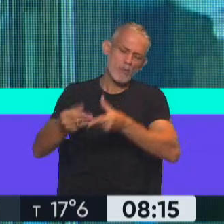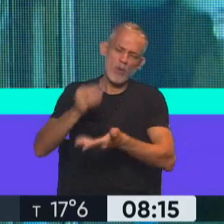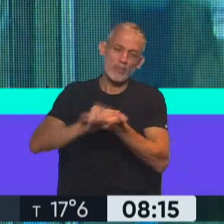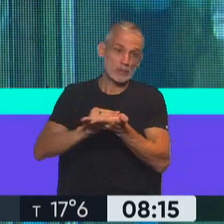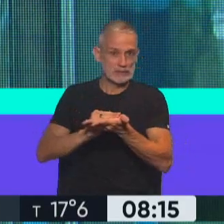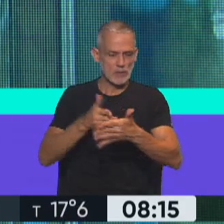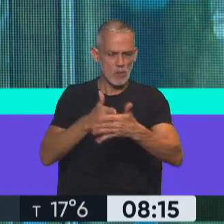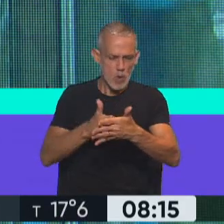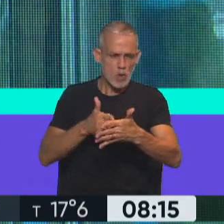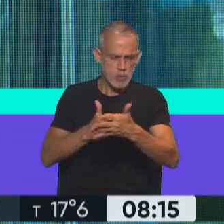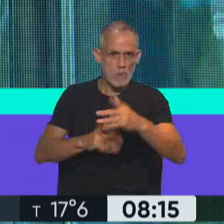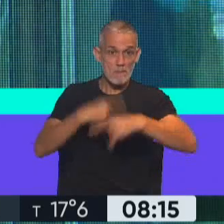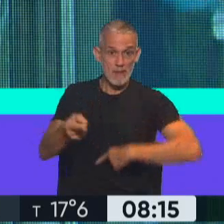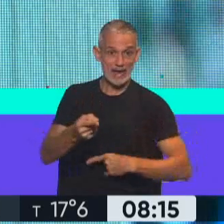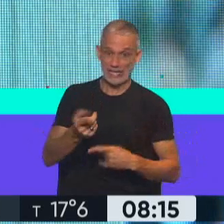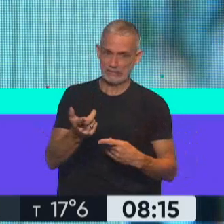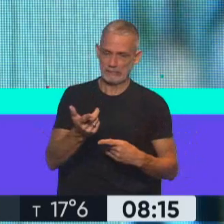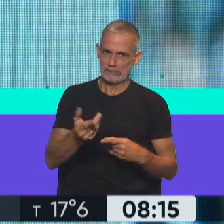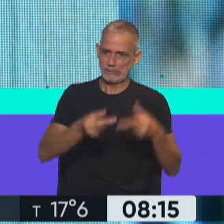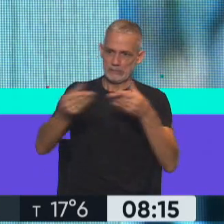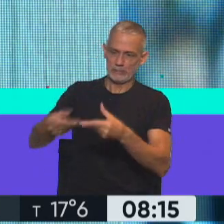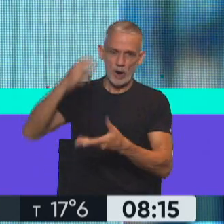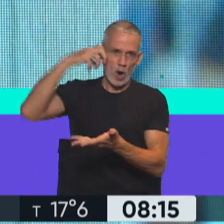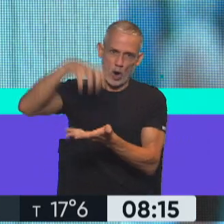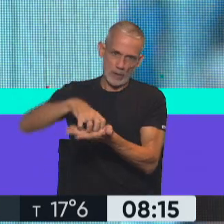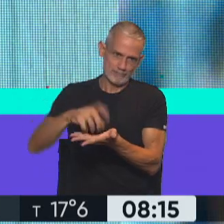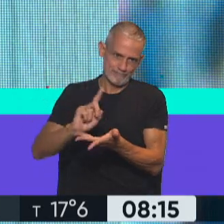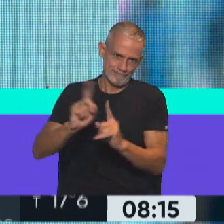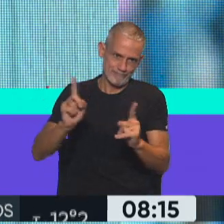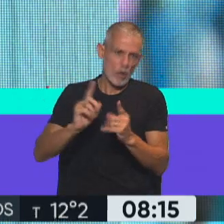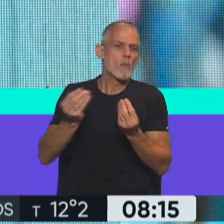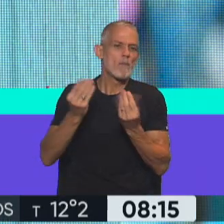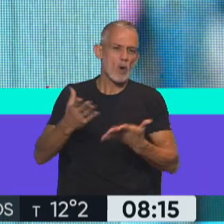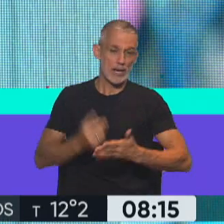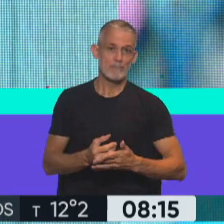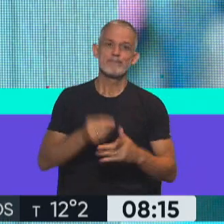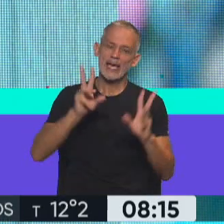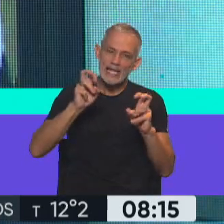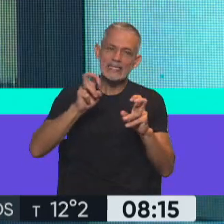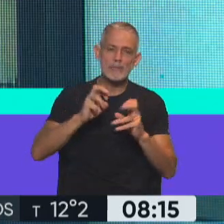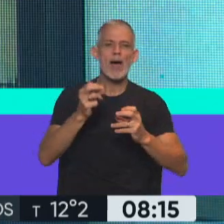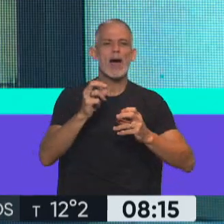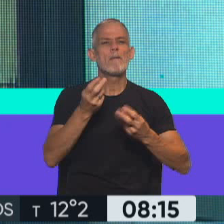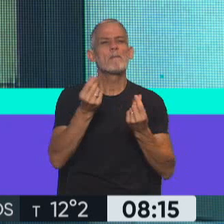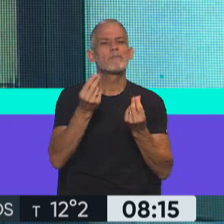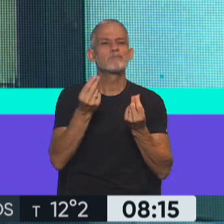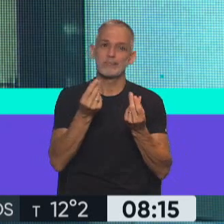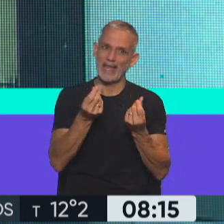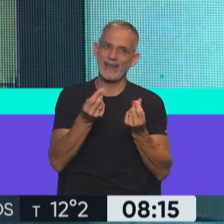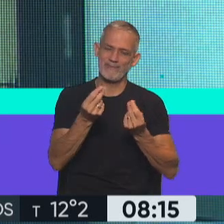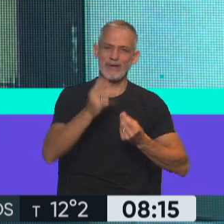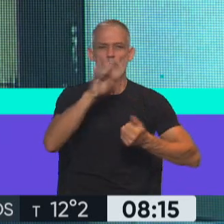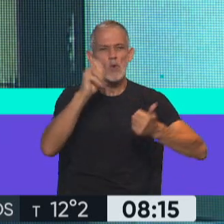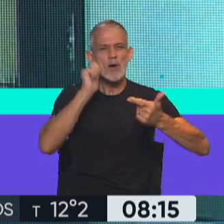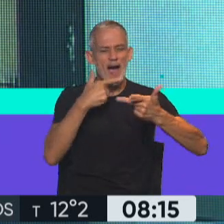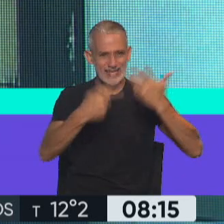está trabando que mañana el acuerdo no esté efectivamente en el Congreso? Es el tema tarifas, así es. Y es